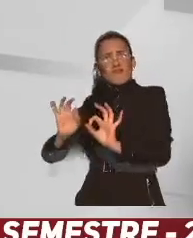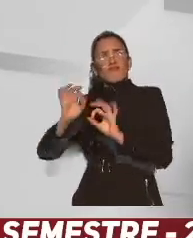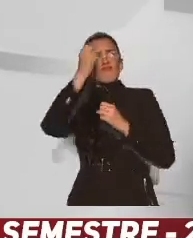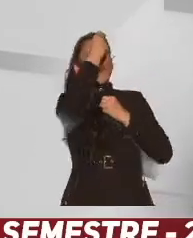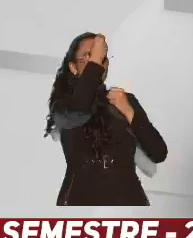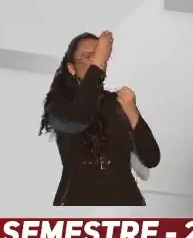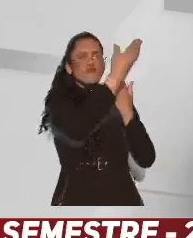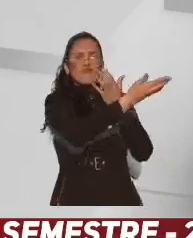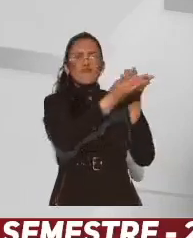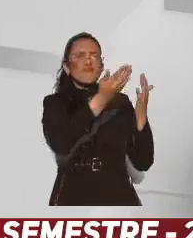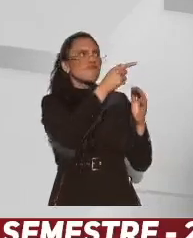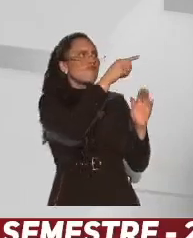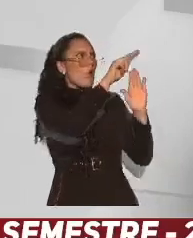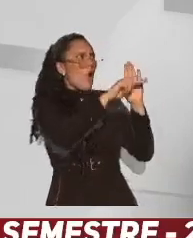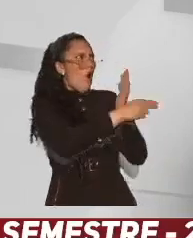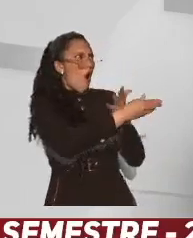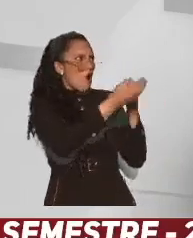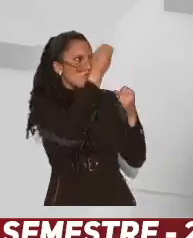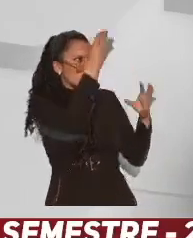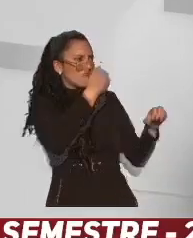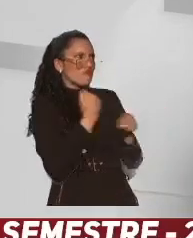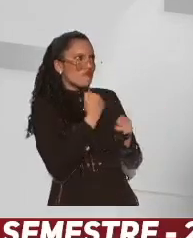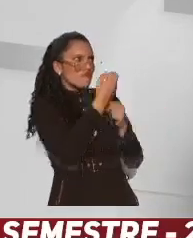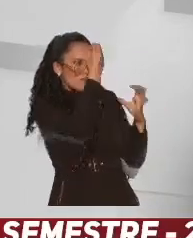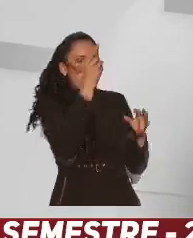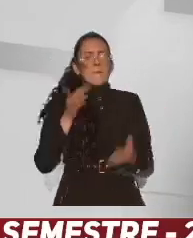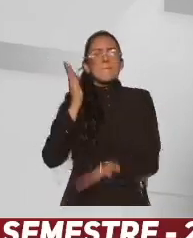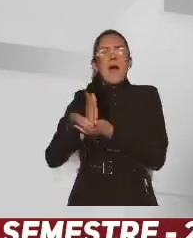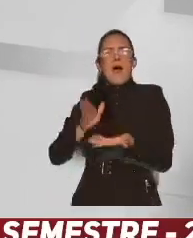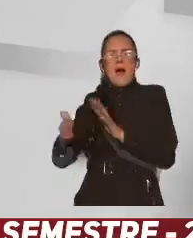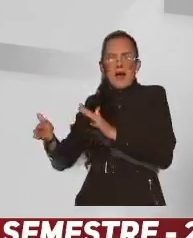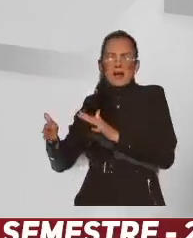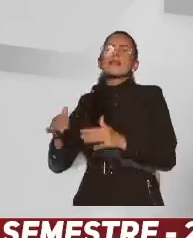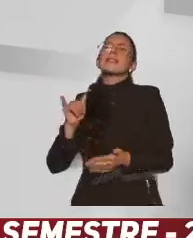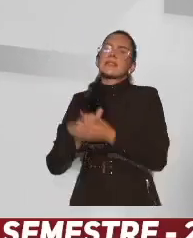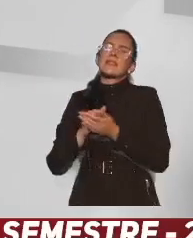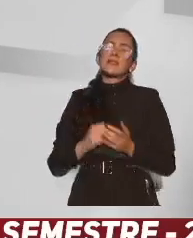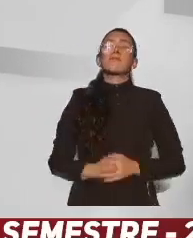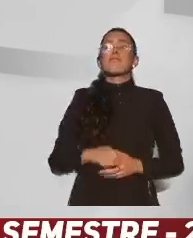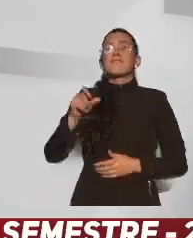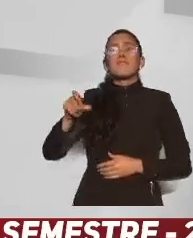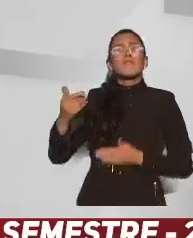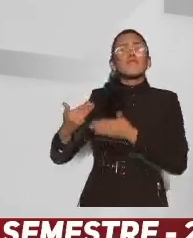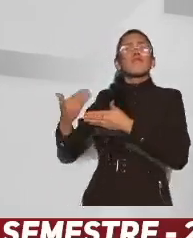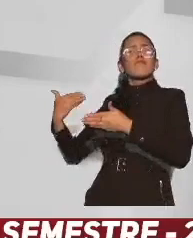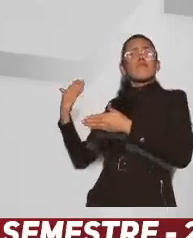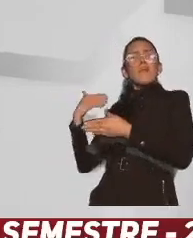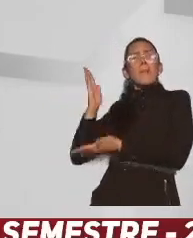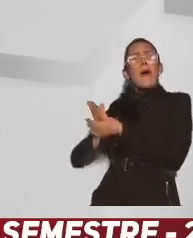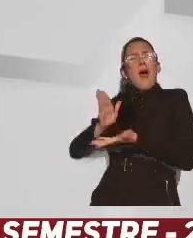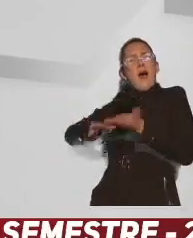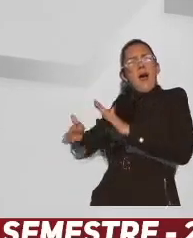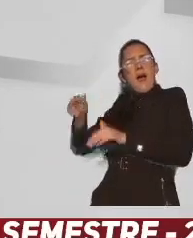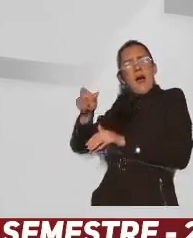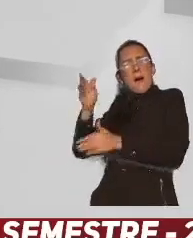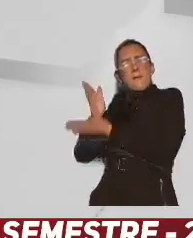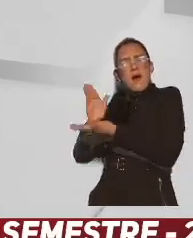y la permanencia a la diestra del Señor Dios de los ejércitos. Para todos los caídos en cumplimiento del